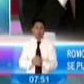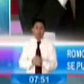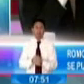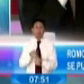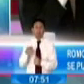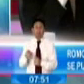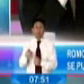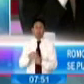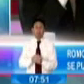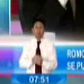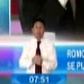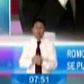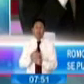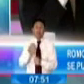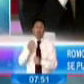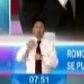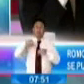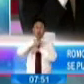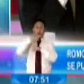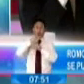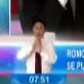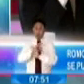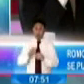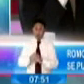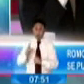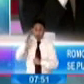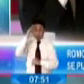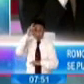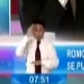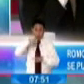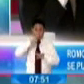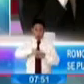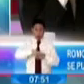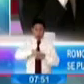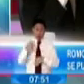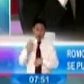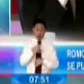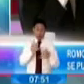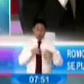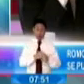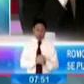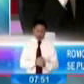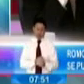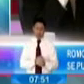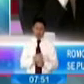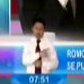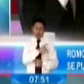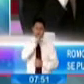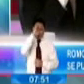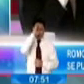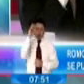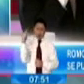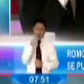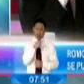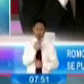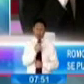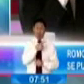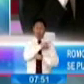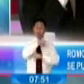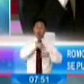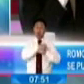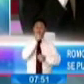la no reducción de la jornada se aplica para Policía Nacional. Y es comprensible, la policía no solamente que no ha disminuido